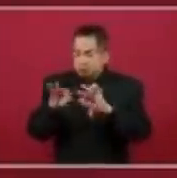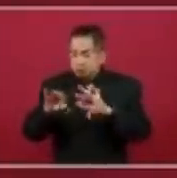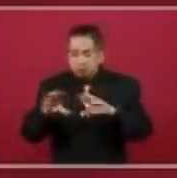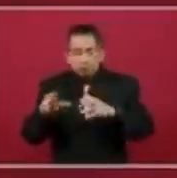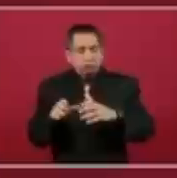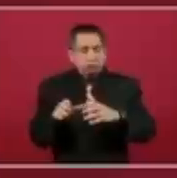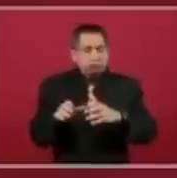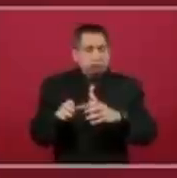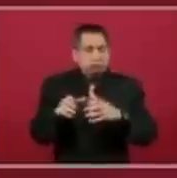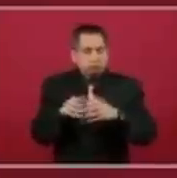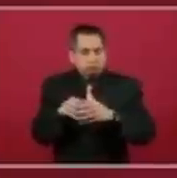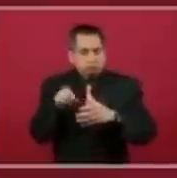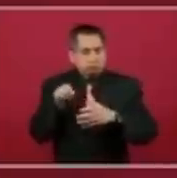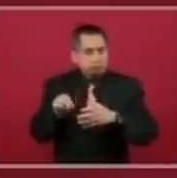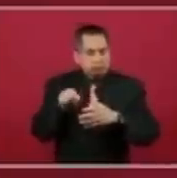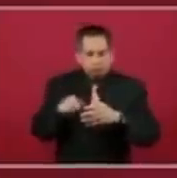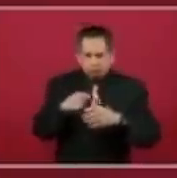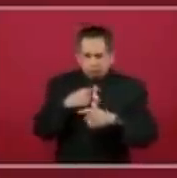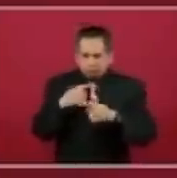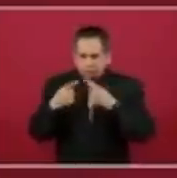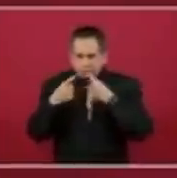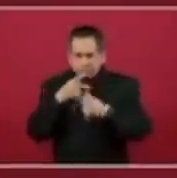un sistema